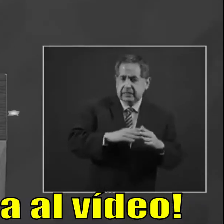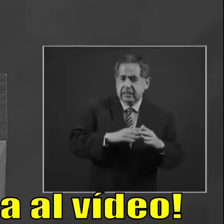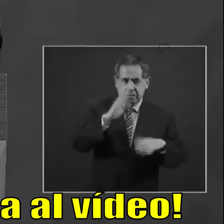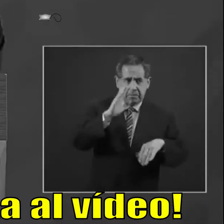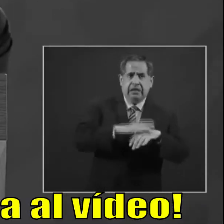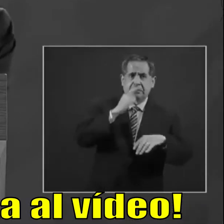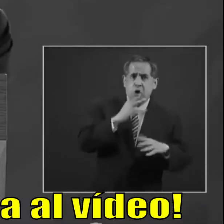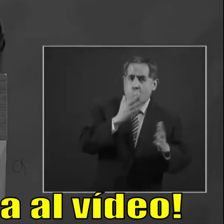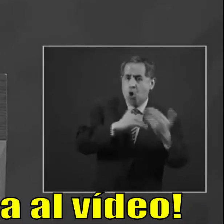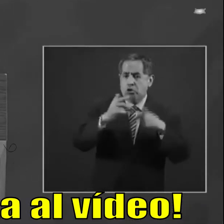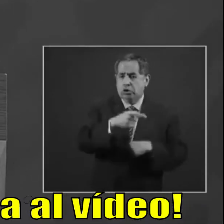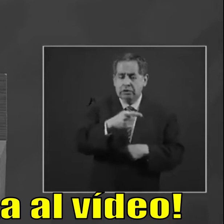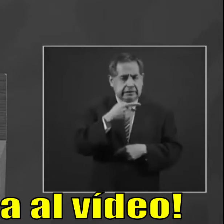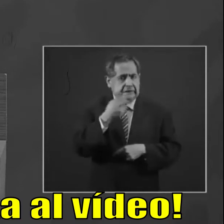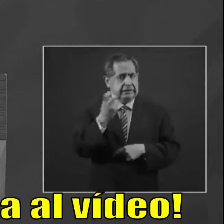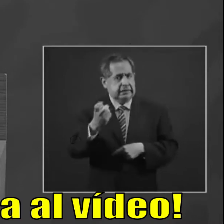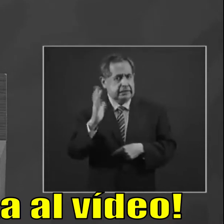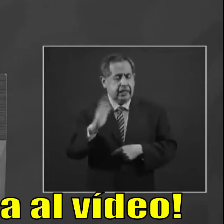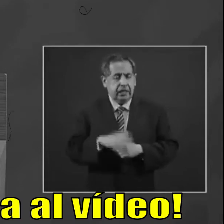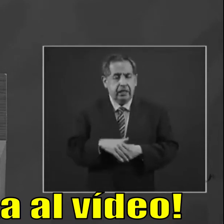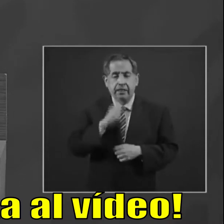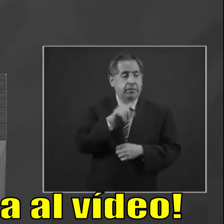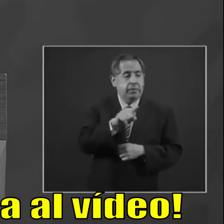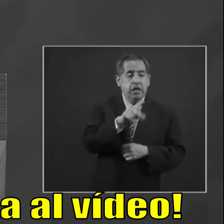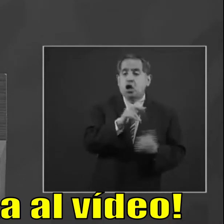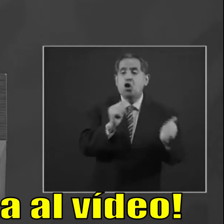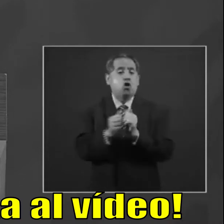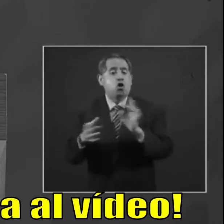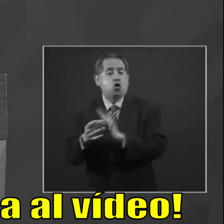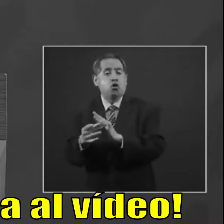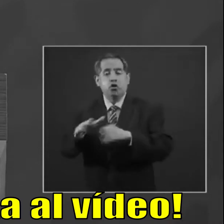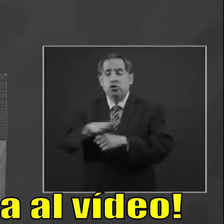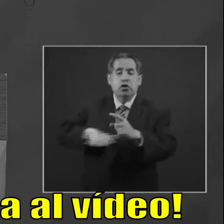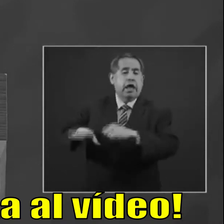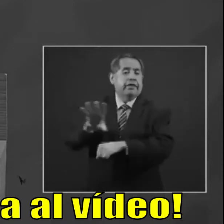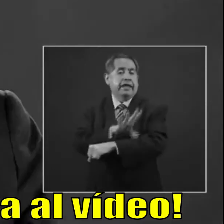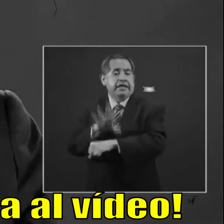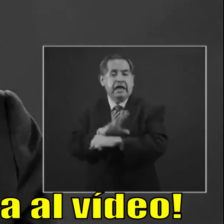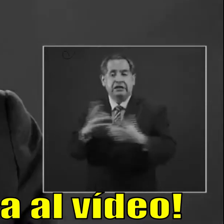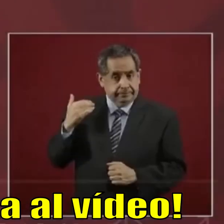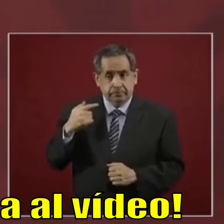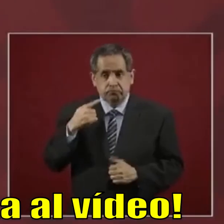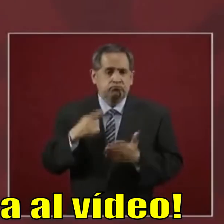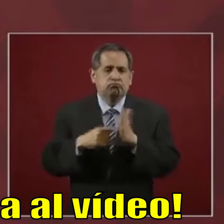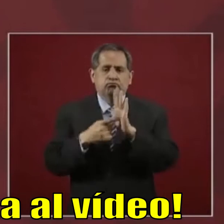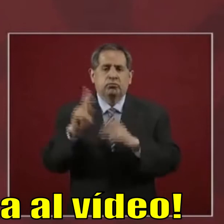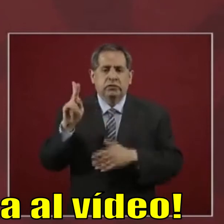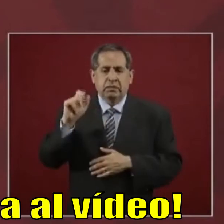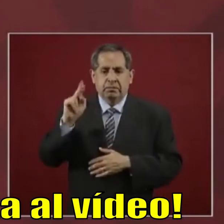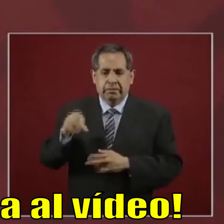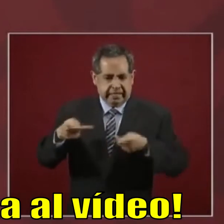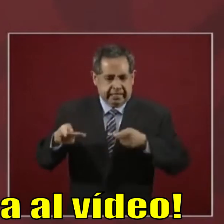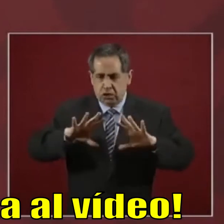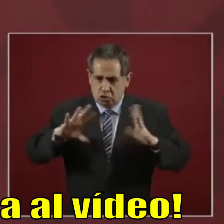va a presentar el proyecto de reactivación económica, adelantó López Obrador en la mañanera. Un plan